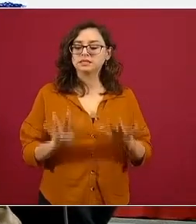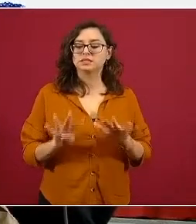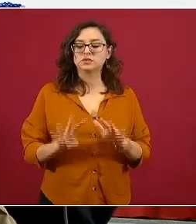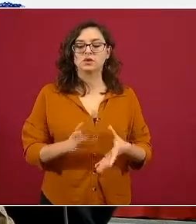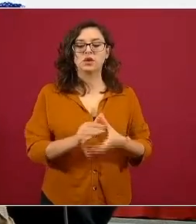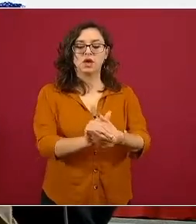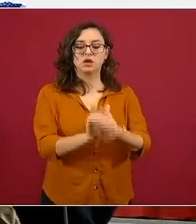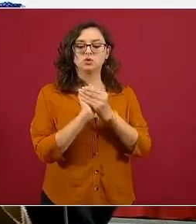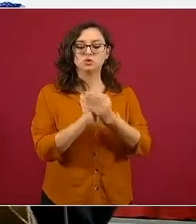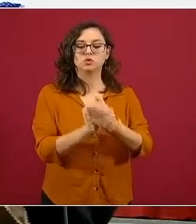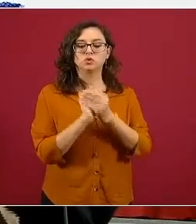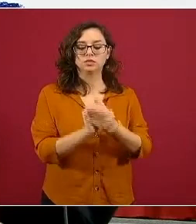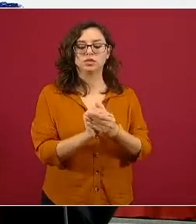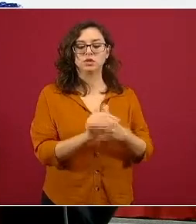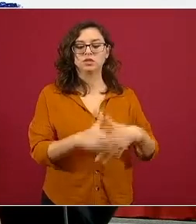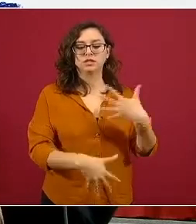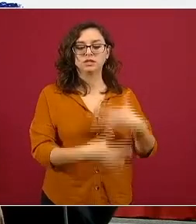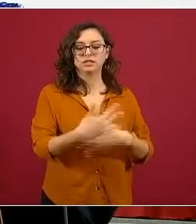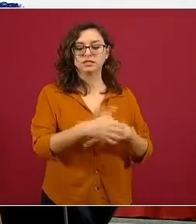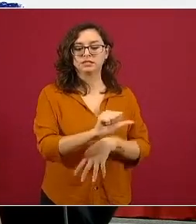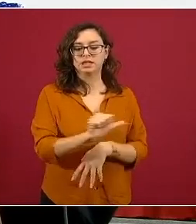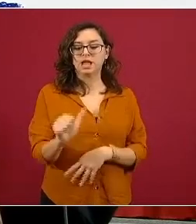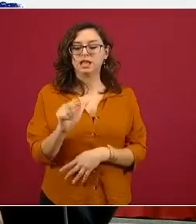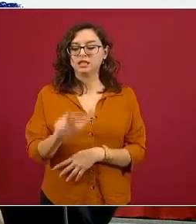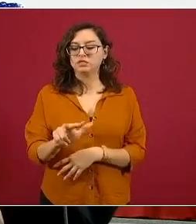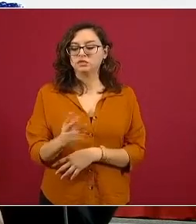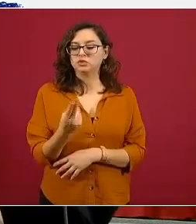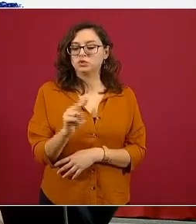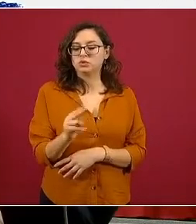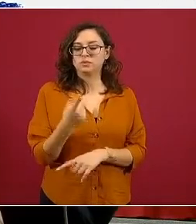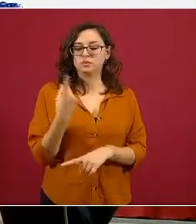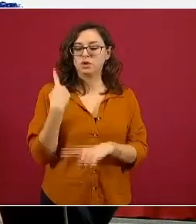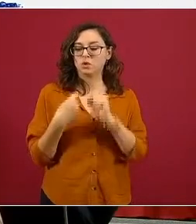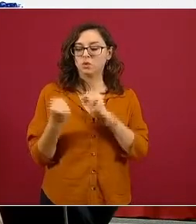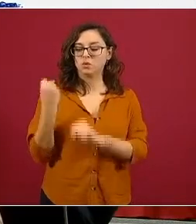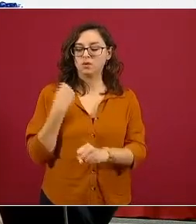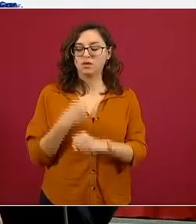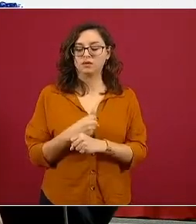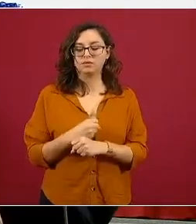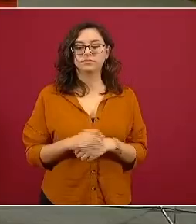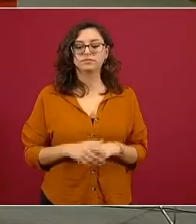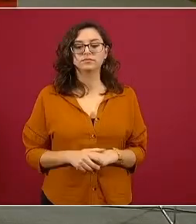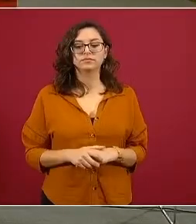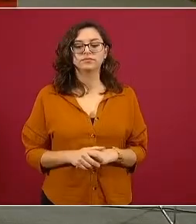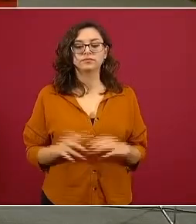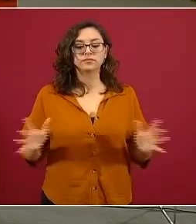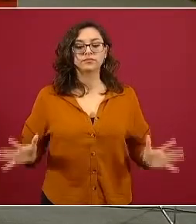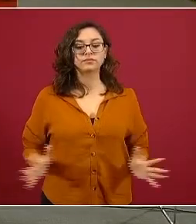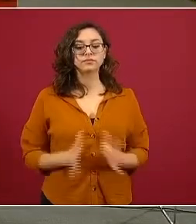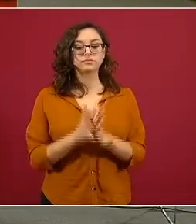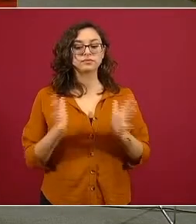se llevó a cabo del 15 a 18 de noviembre del año pasado? Participaron